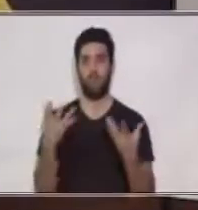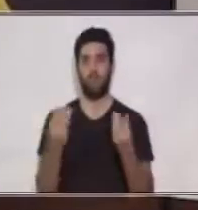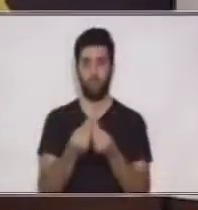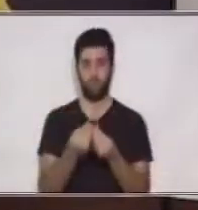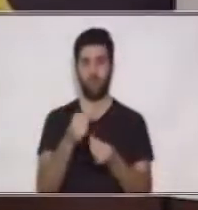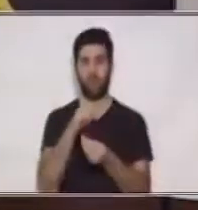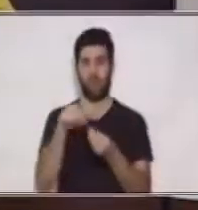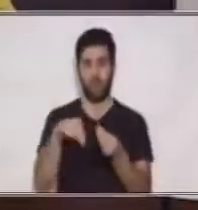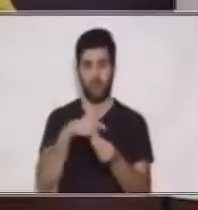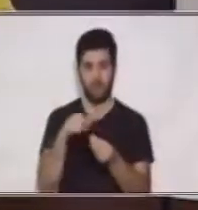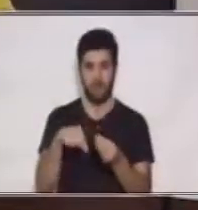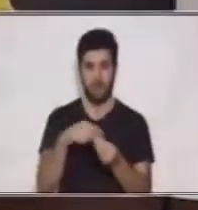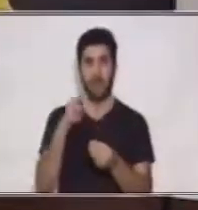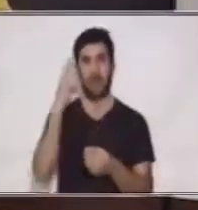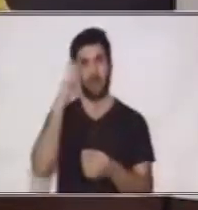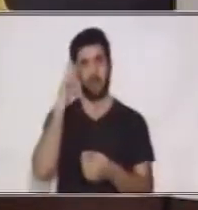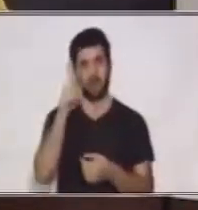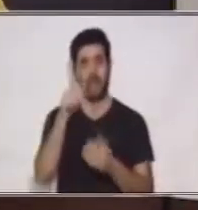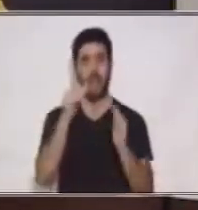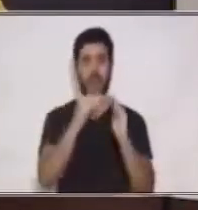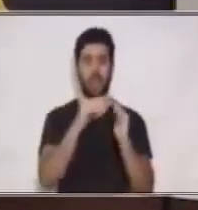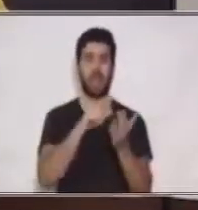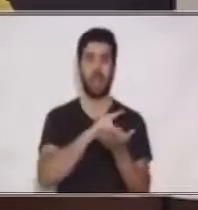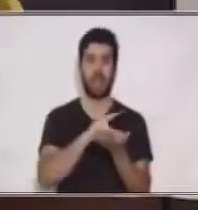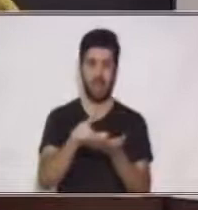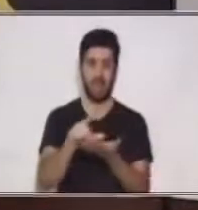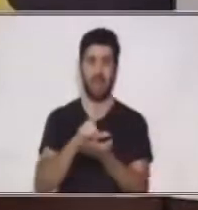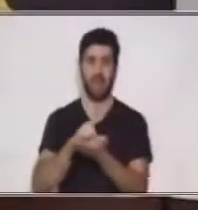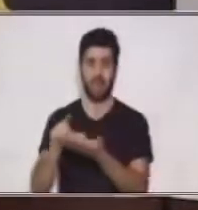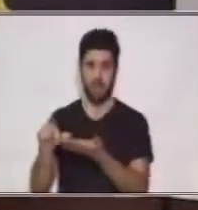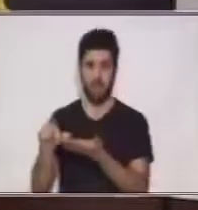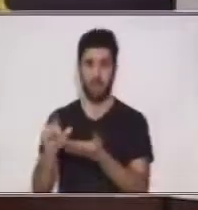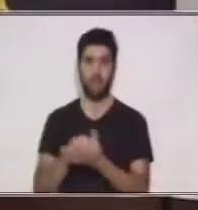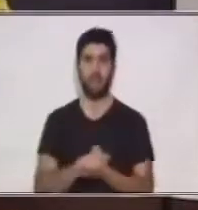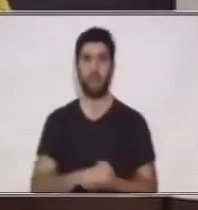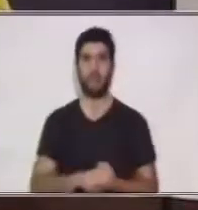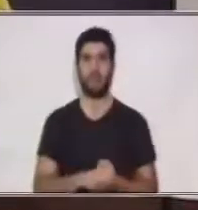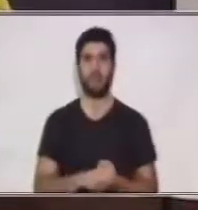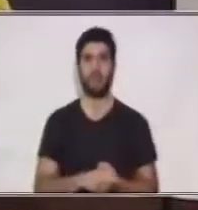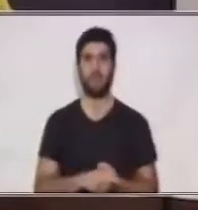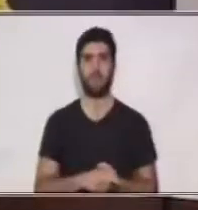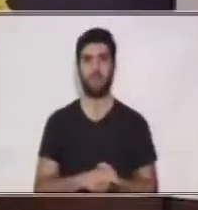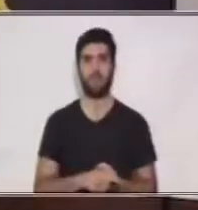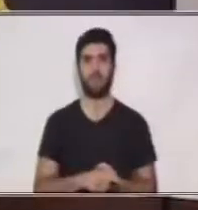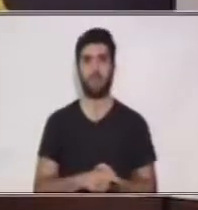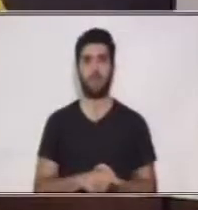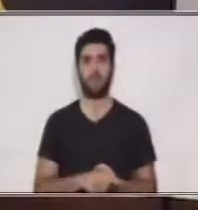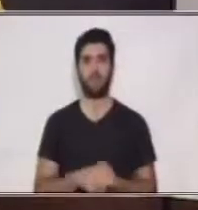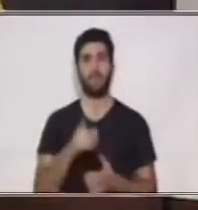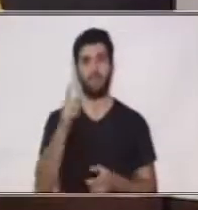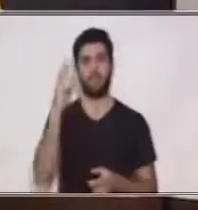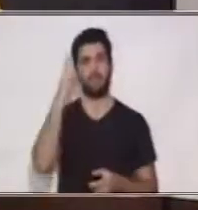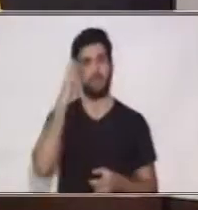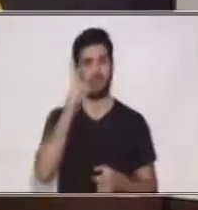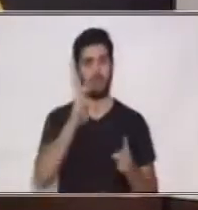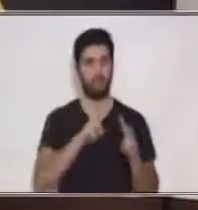familia, recuerda estar limpio, tu casa aunque sea pobre tiene que estar limpia, recordemos ese valor de la